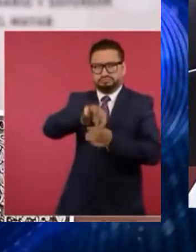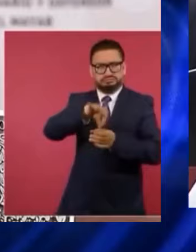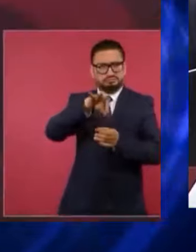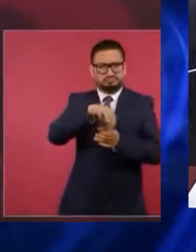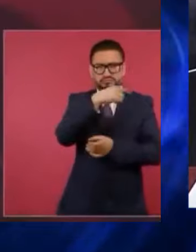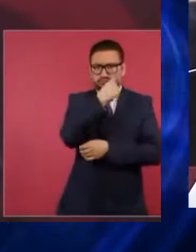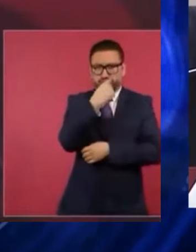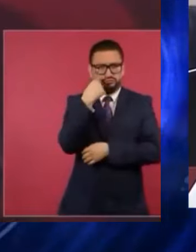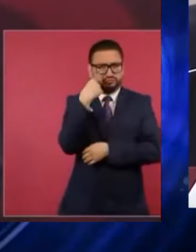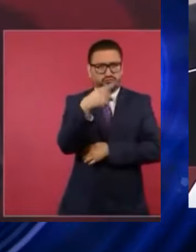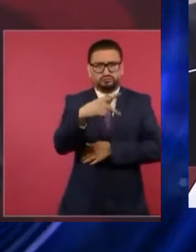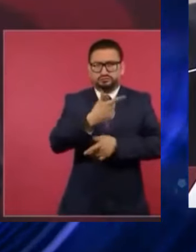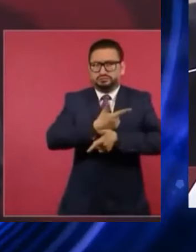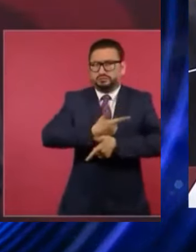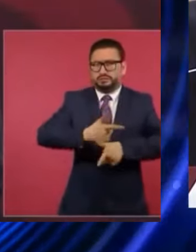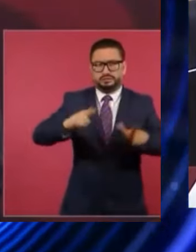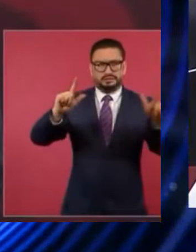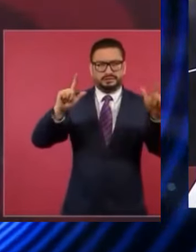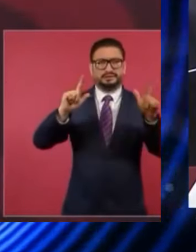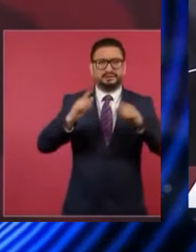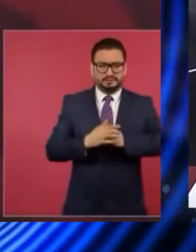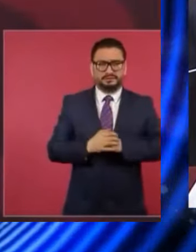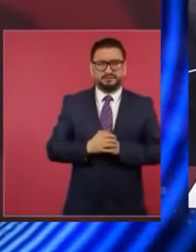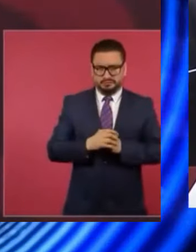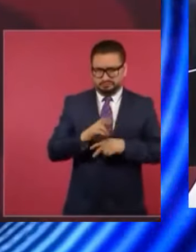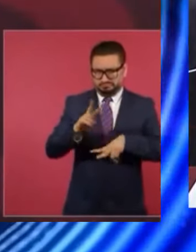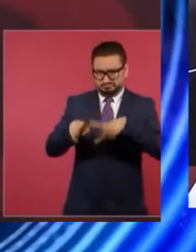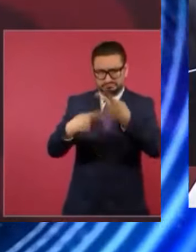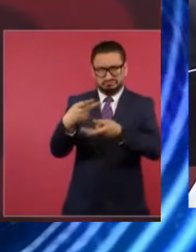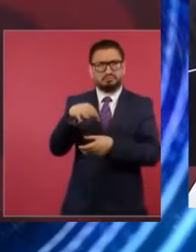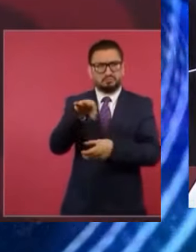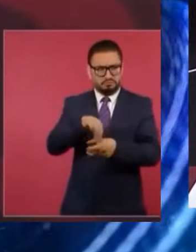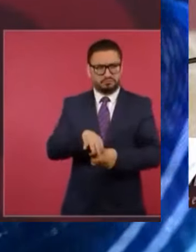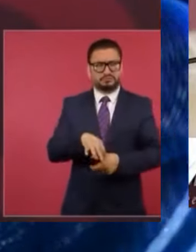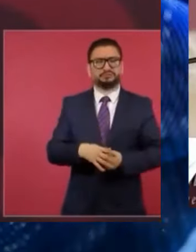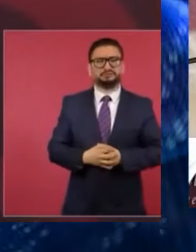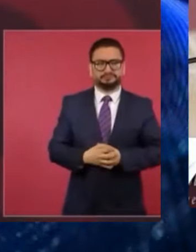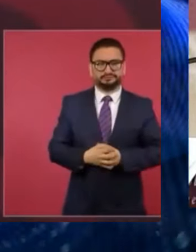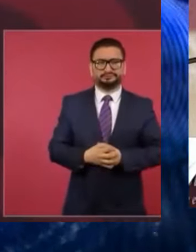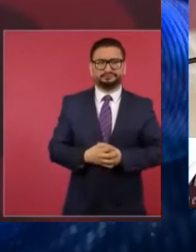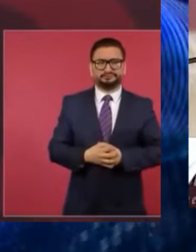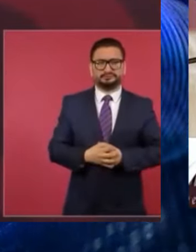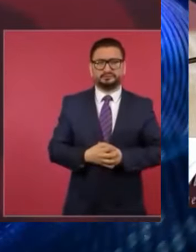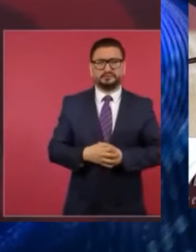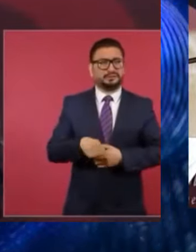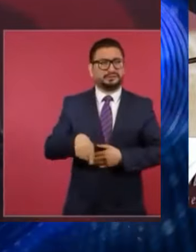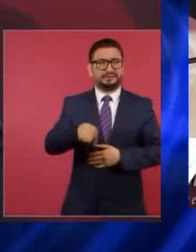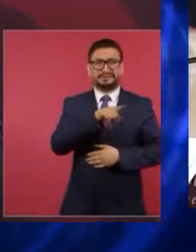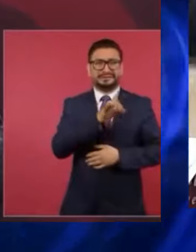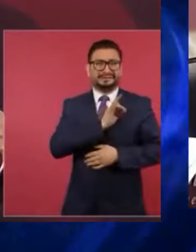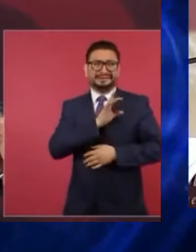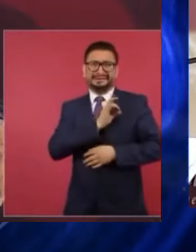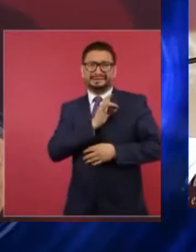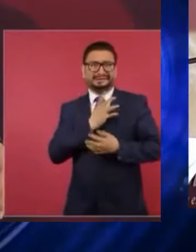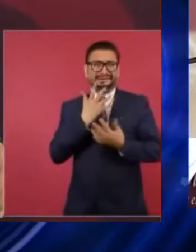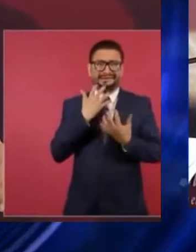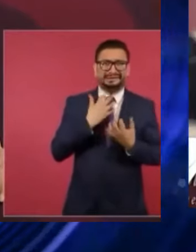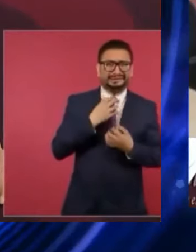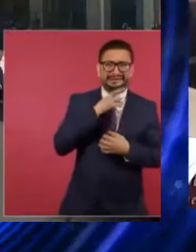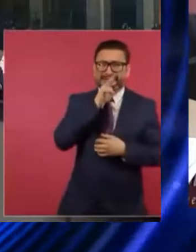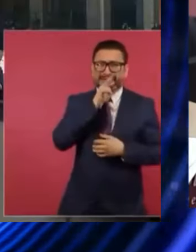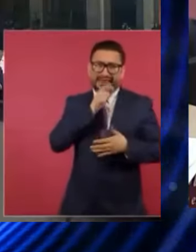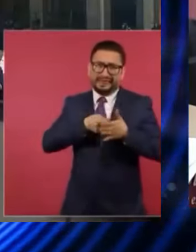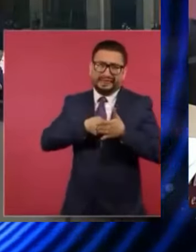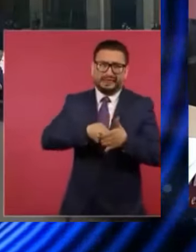libremente y que voten sin ningún temor, sin ninguna